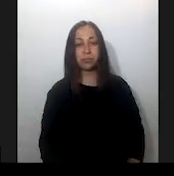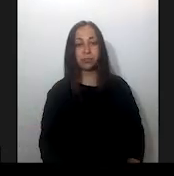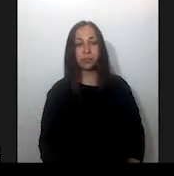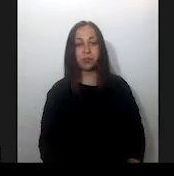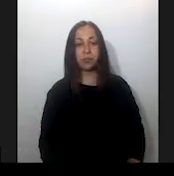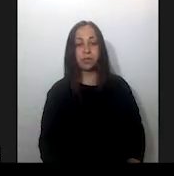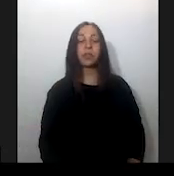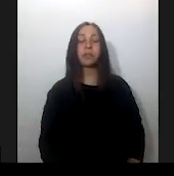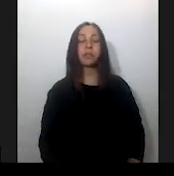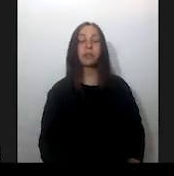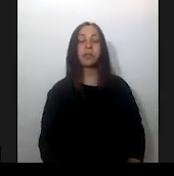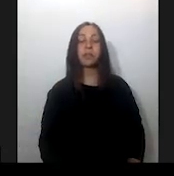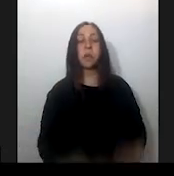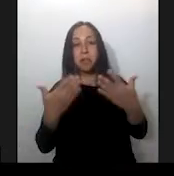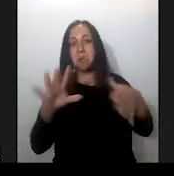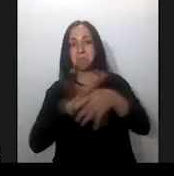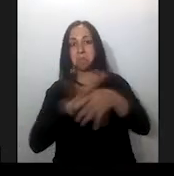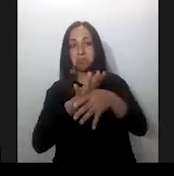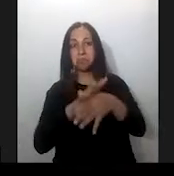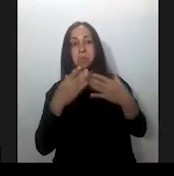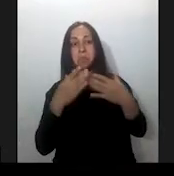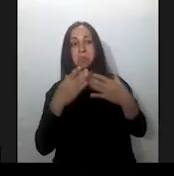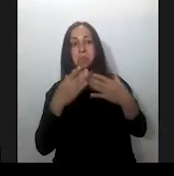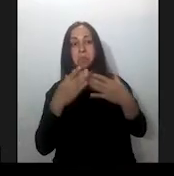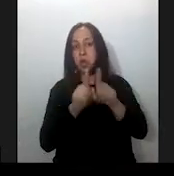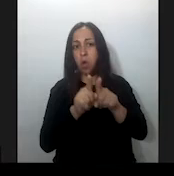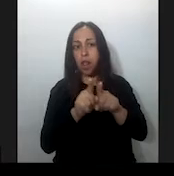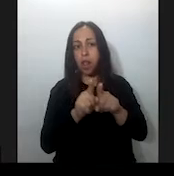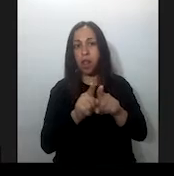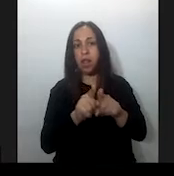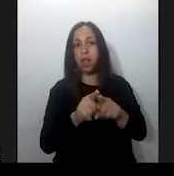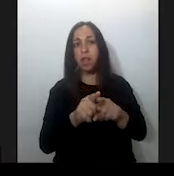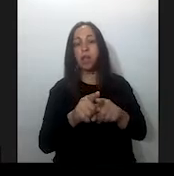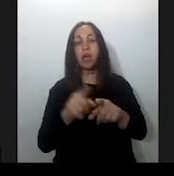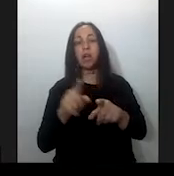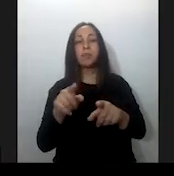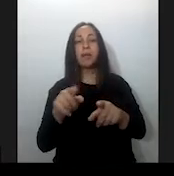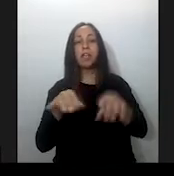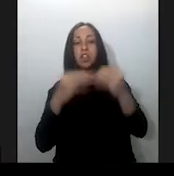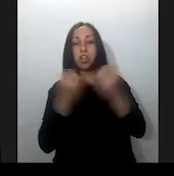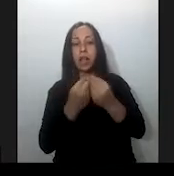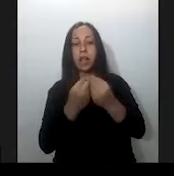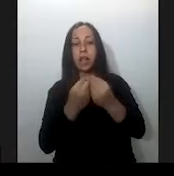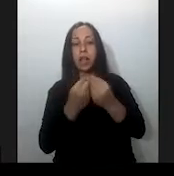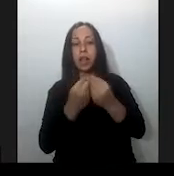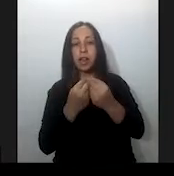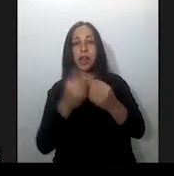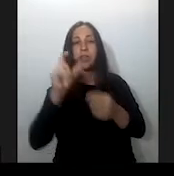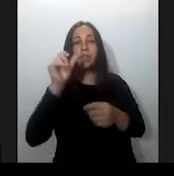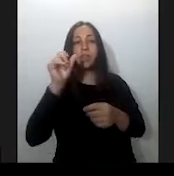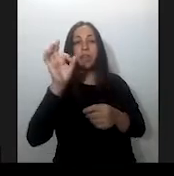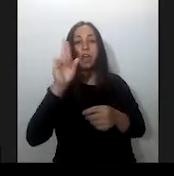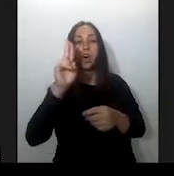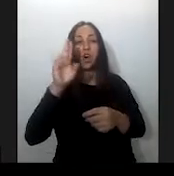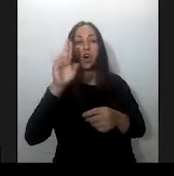Y podríamos perfectamente hacer lo mismo para el total order. ¿Bien? El total de